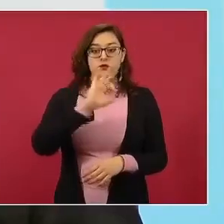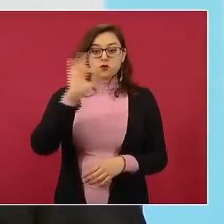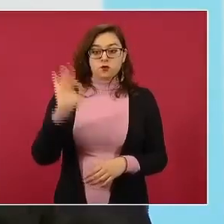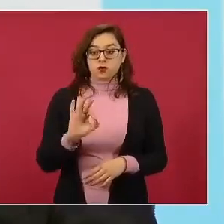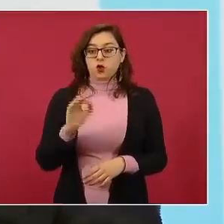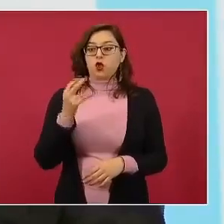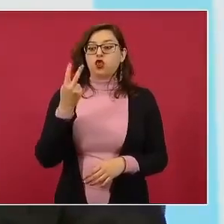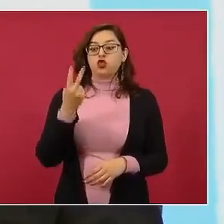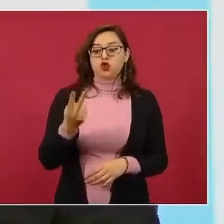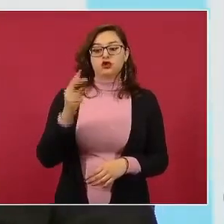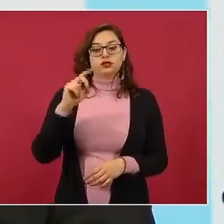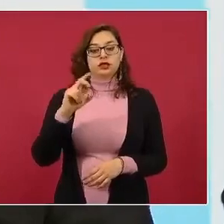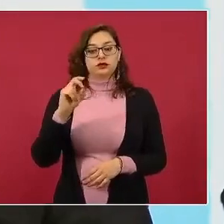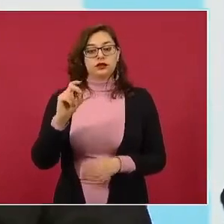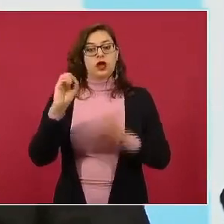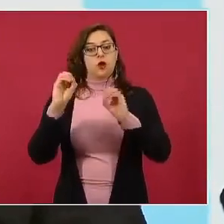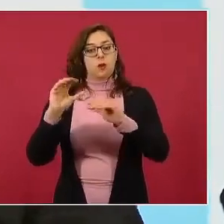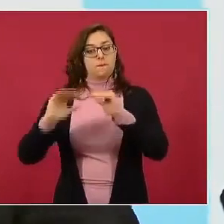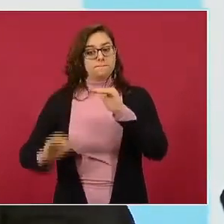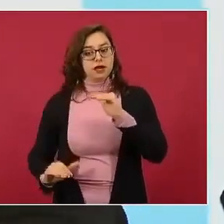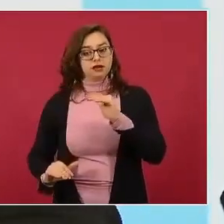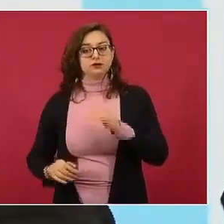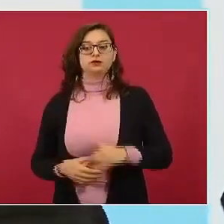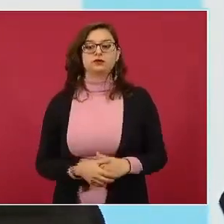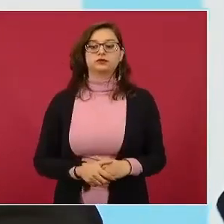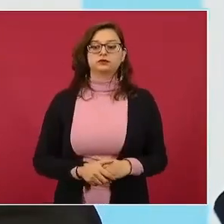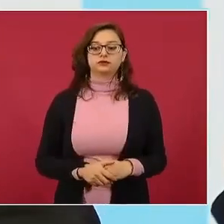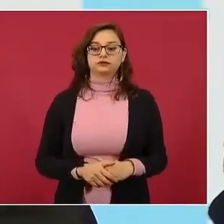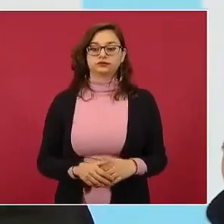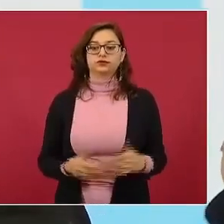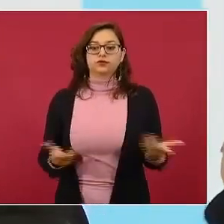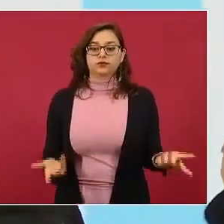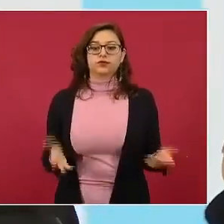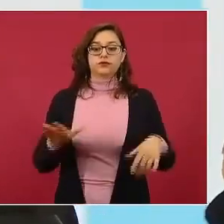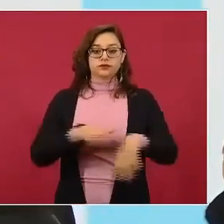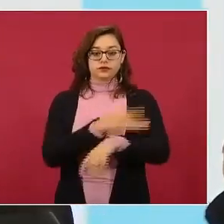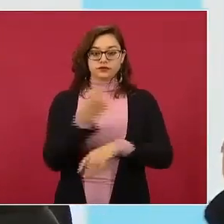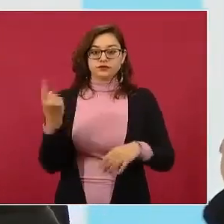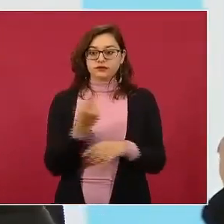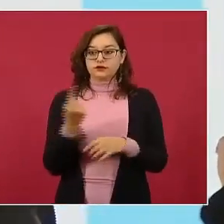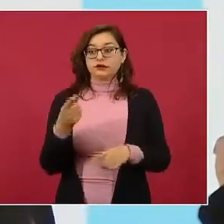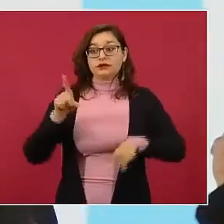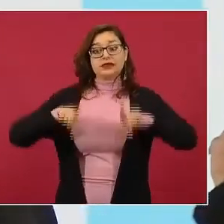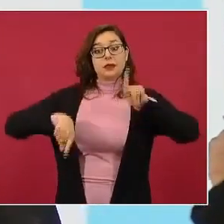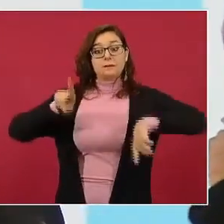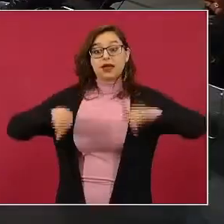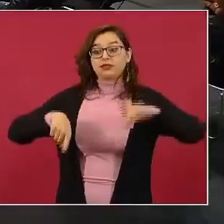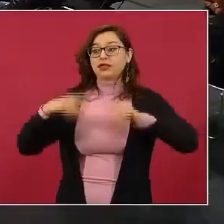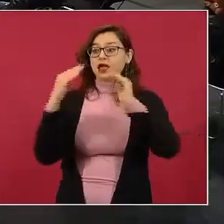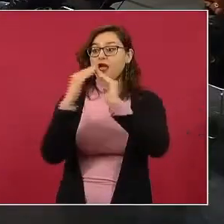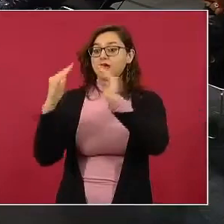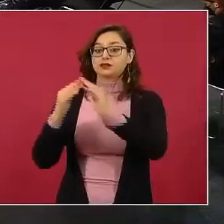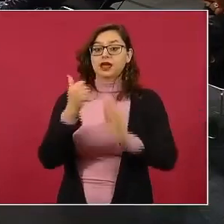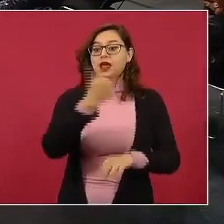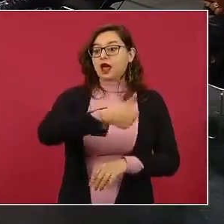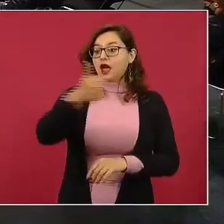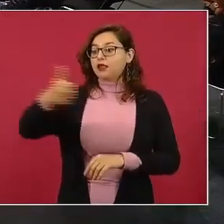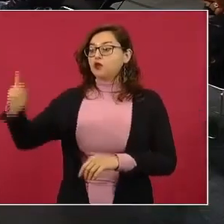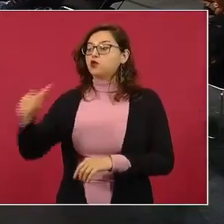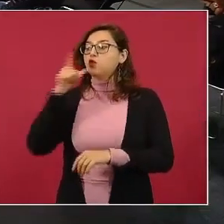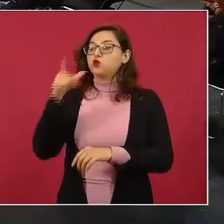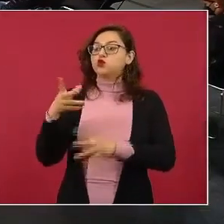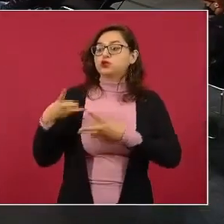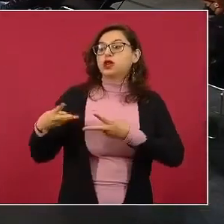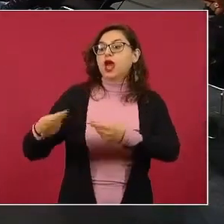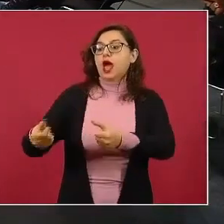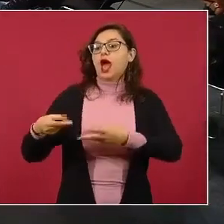pagan 2.30 o menos. Por este esquema de escalas que acaba de comentar mi compañero Miguel,